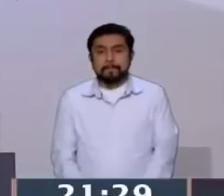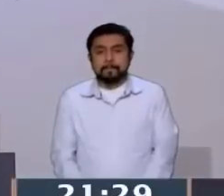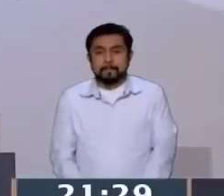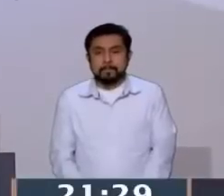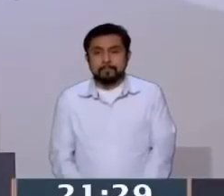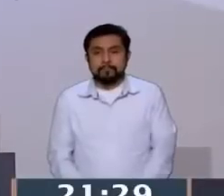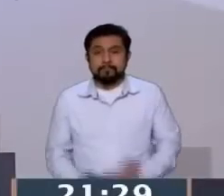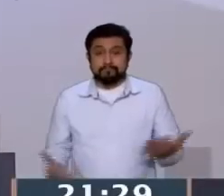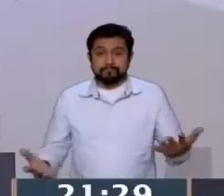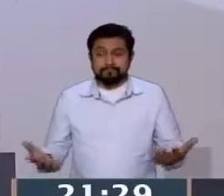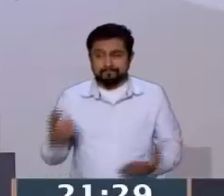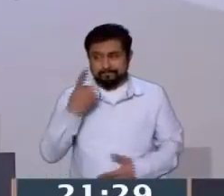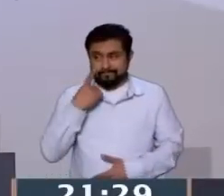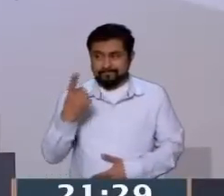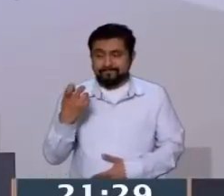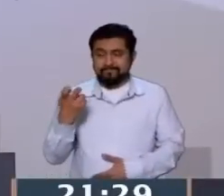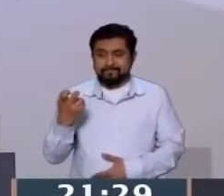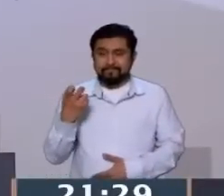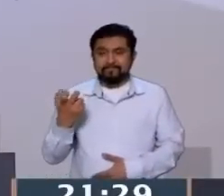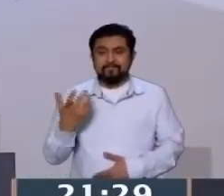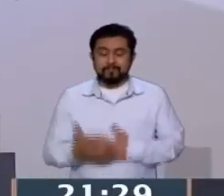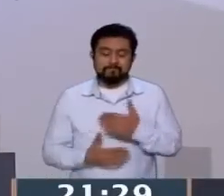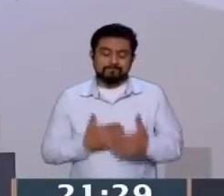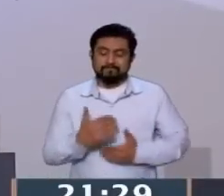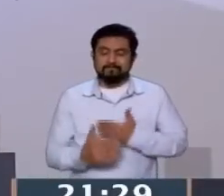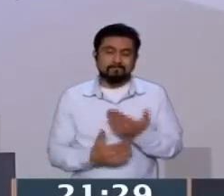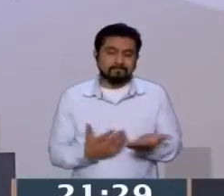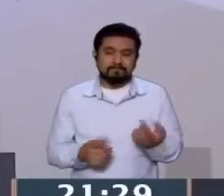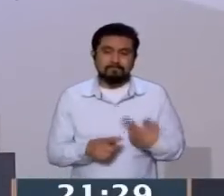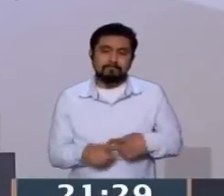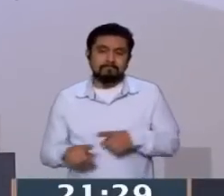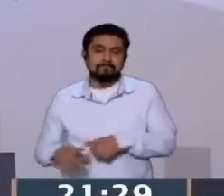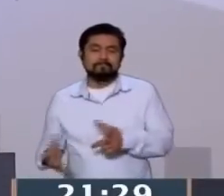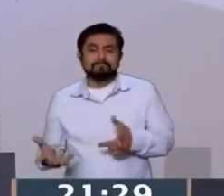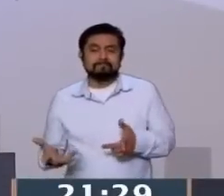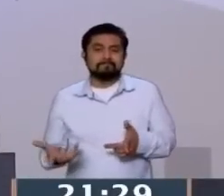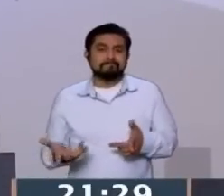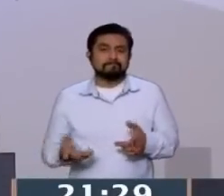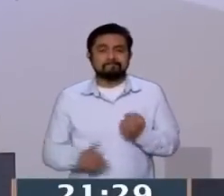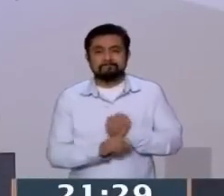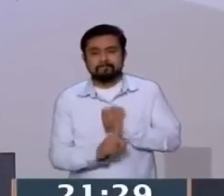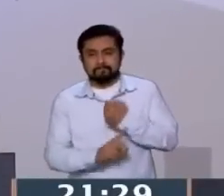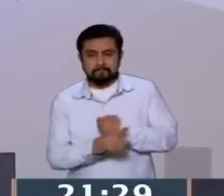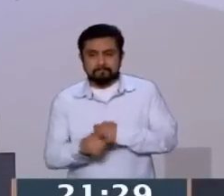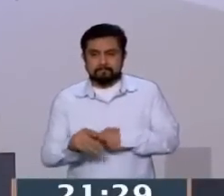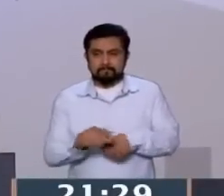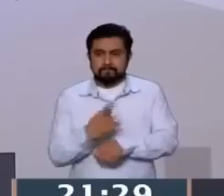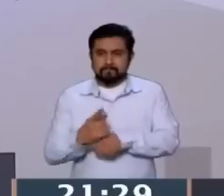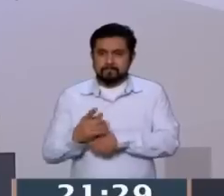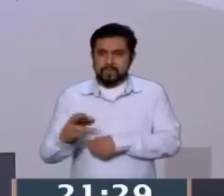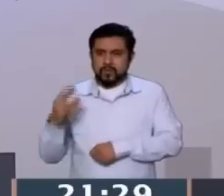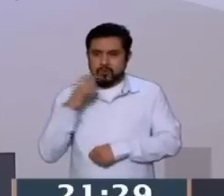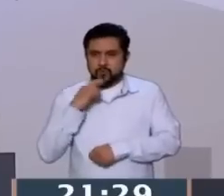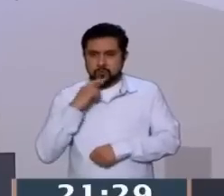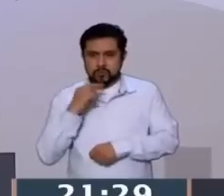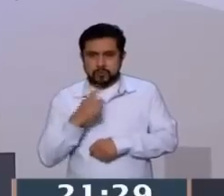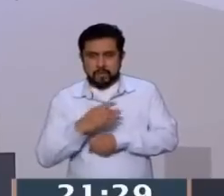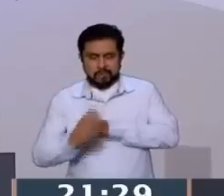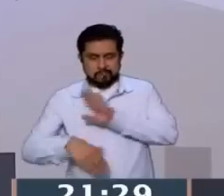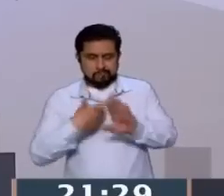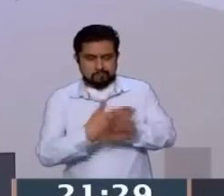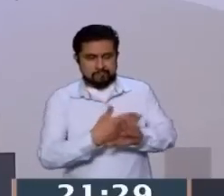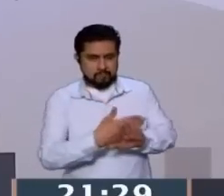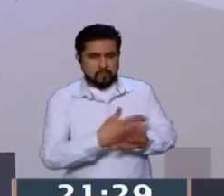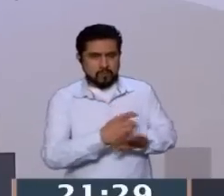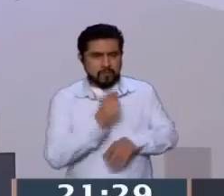profesor pues ahí tenemos pues las implicaciones que ha tenido esta invasión a Ucrania por parte de